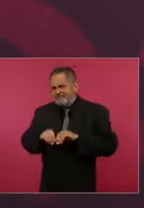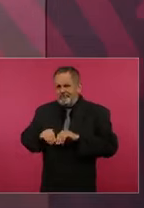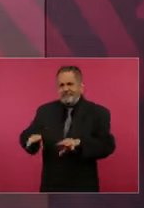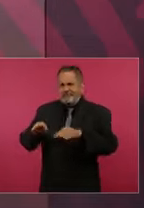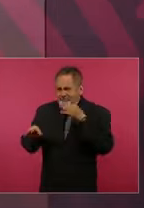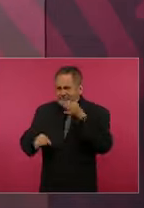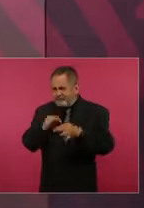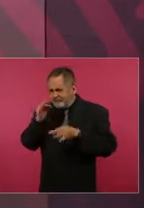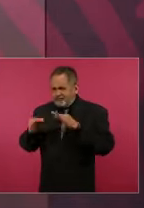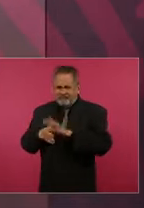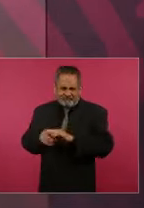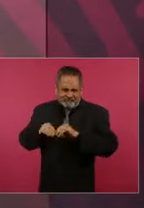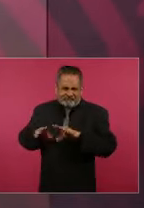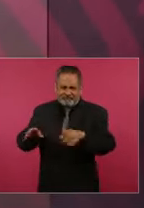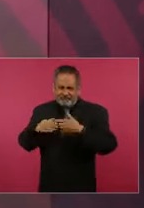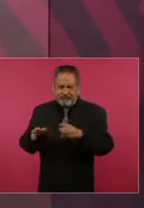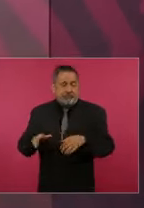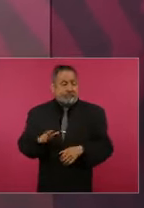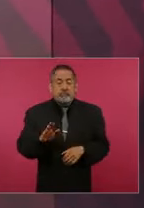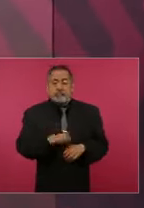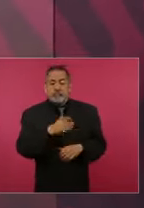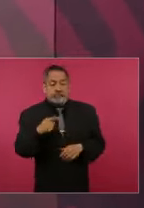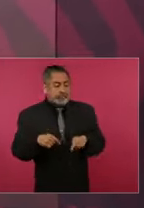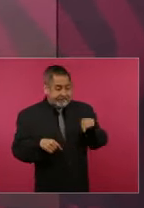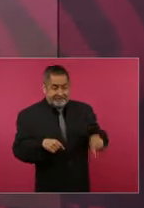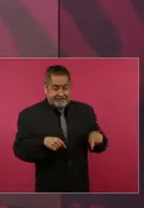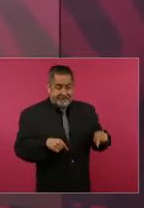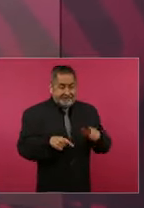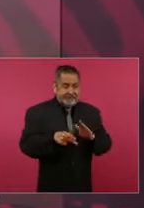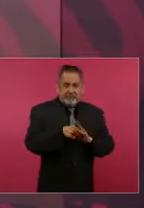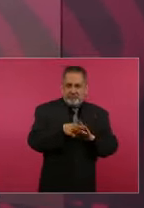porque es donde está más sometida